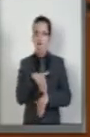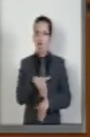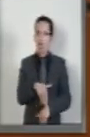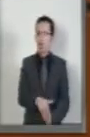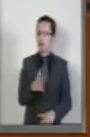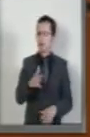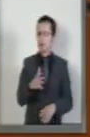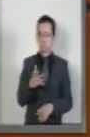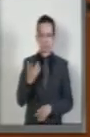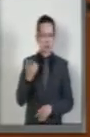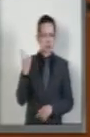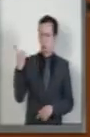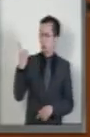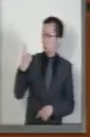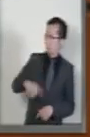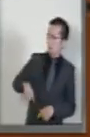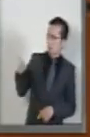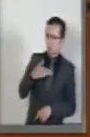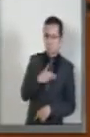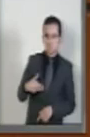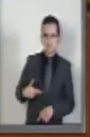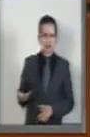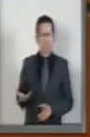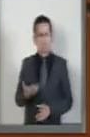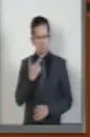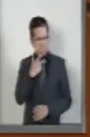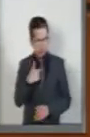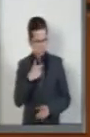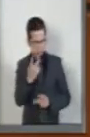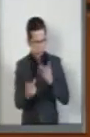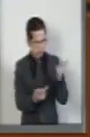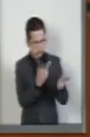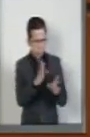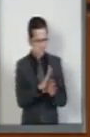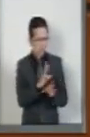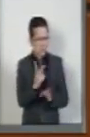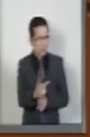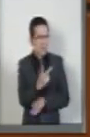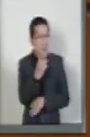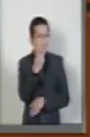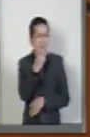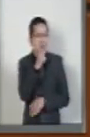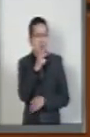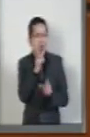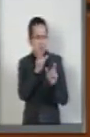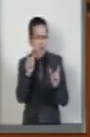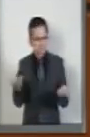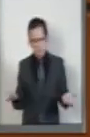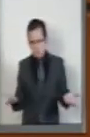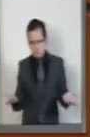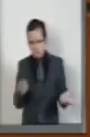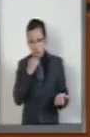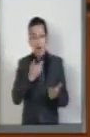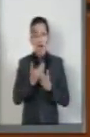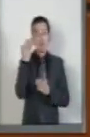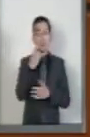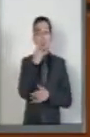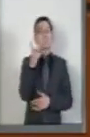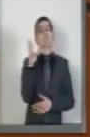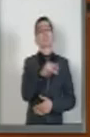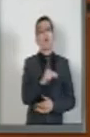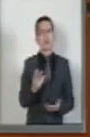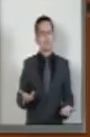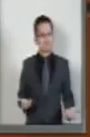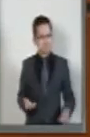presidencial, pues respondieran a una pregunta de tres palabras: no, que no, porque en el